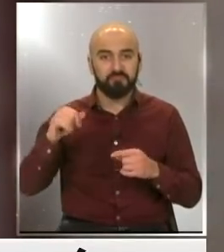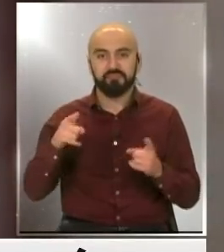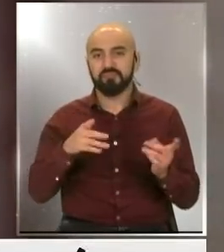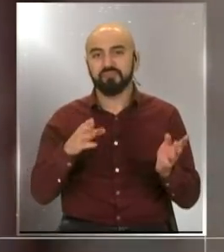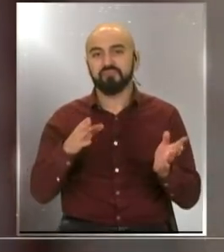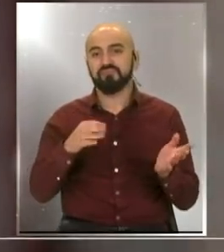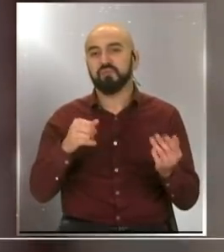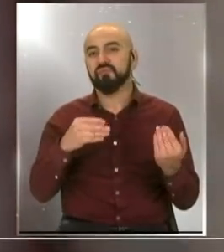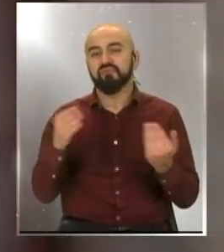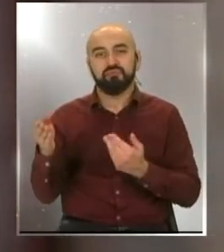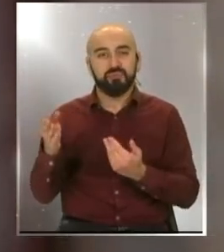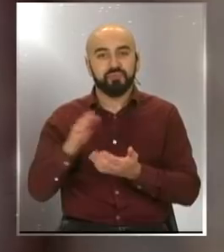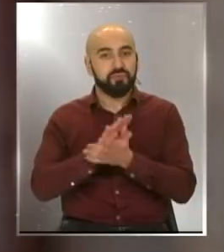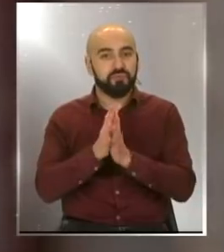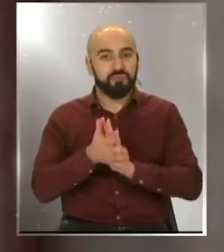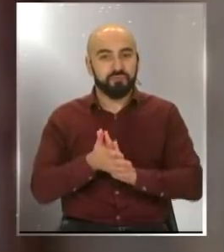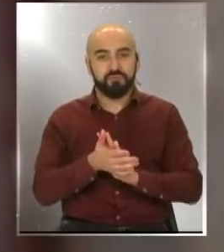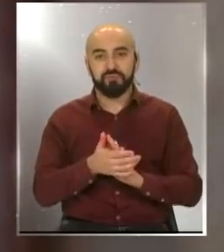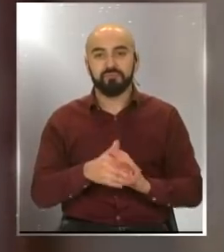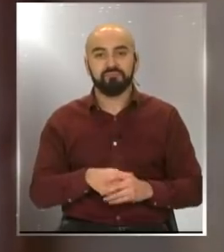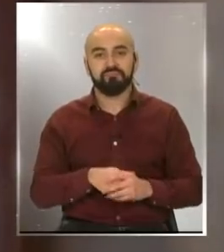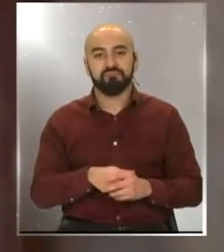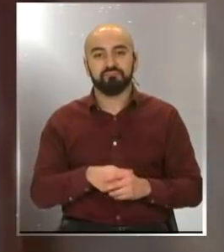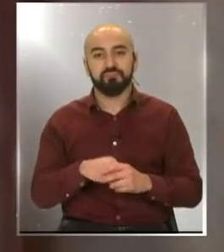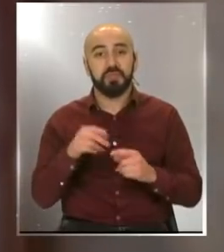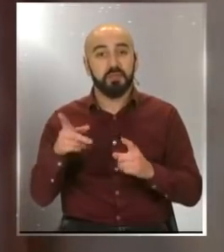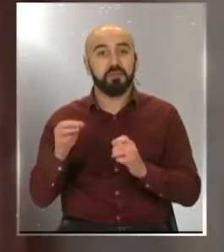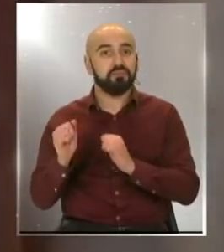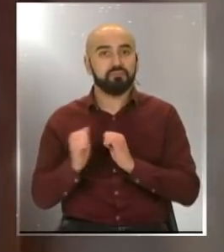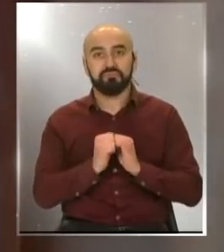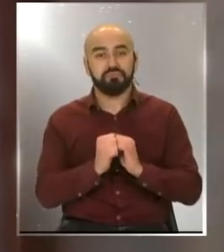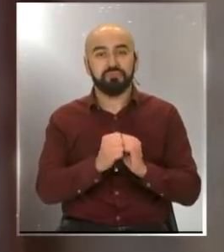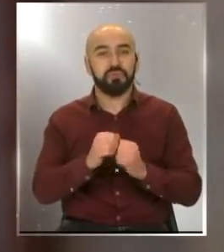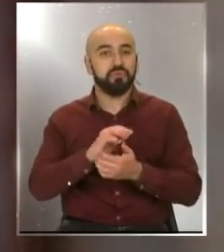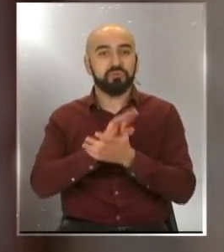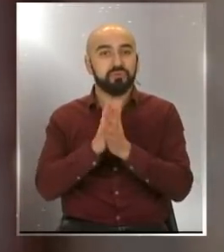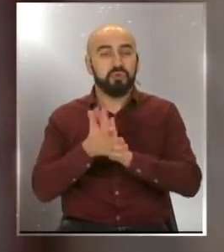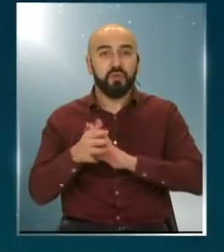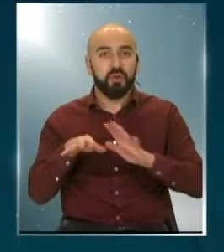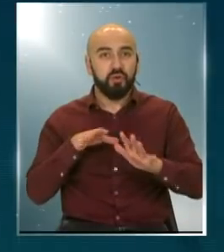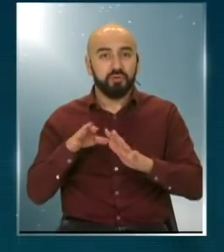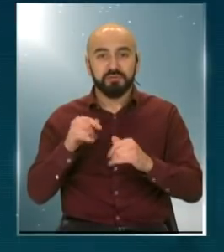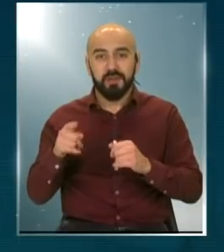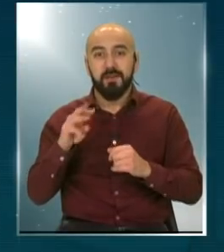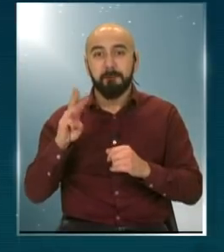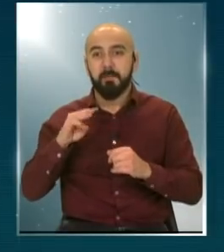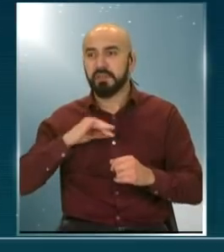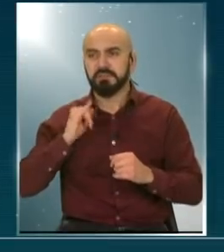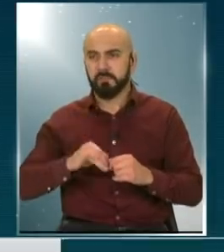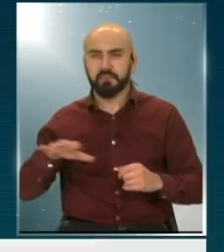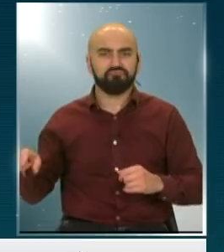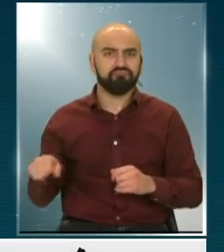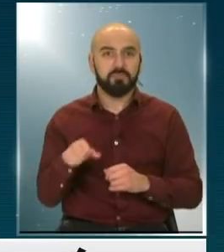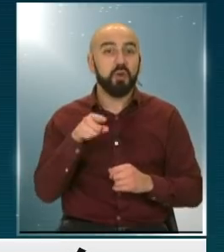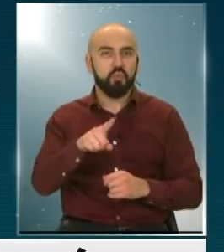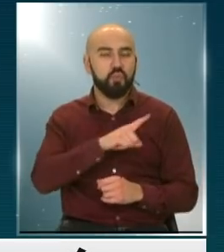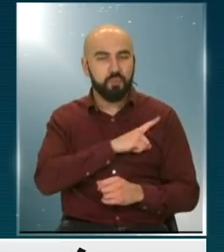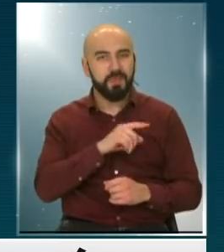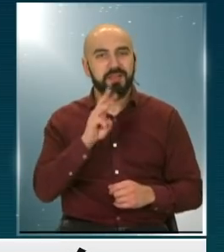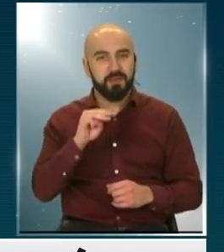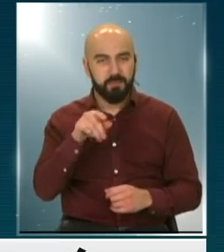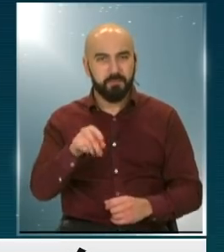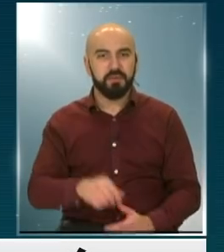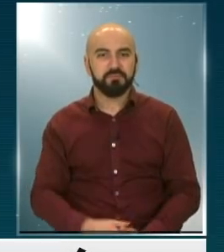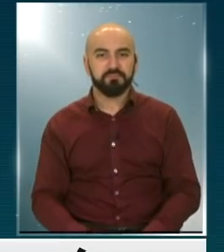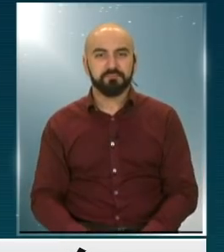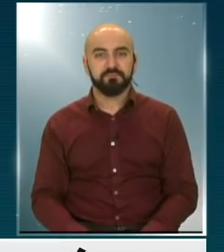Ella llevó a su hija de la mano a todo lo que pasó, violaciones, un montón de cosas, todo eso. Es culpa de la mamá nomás.